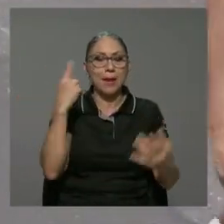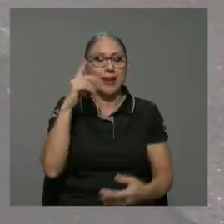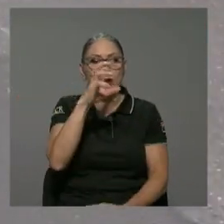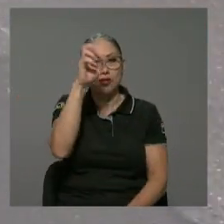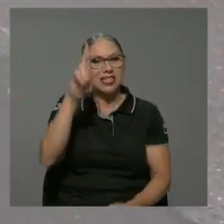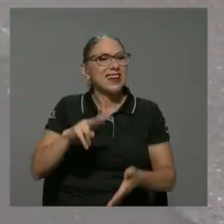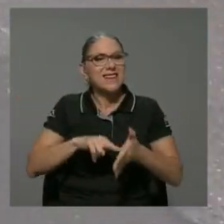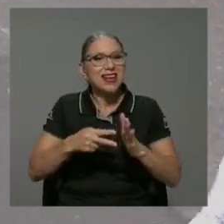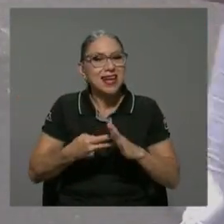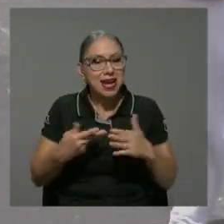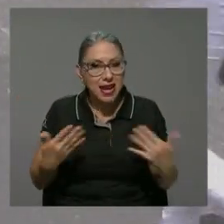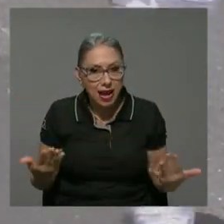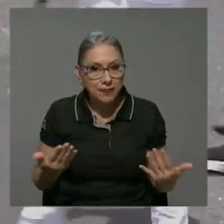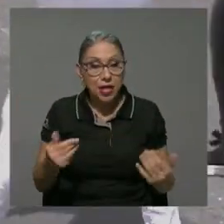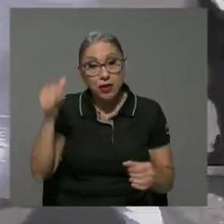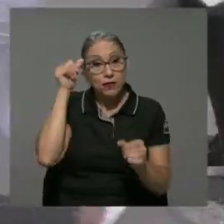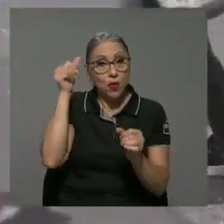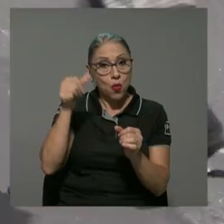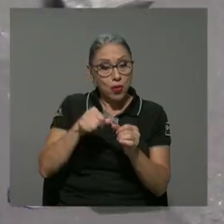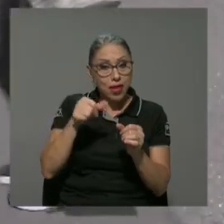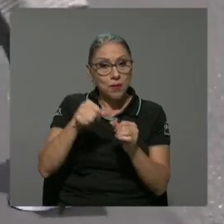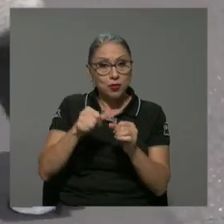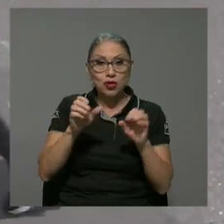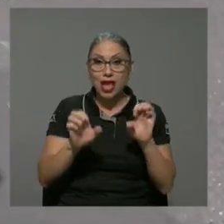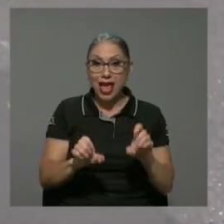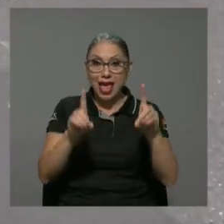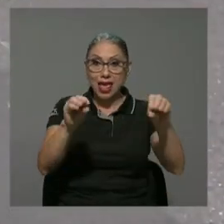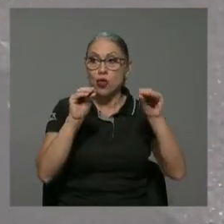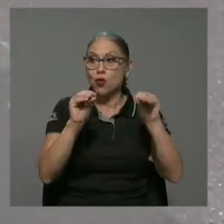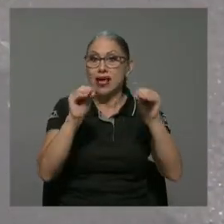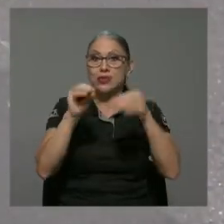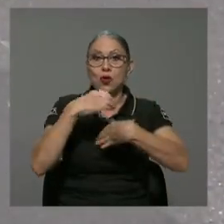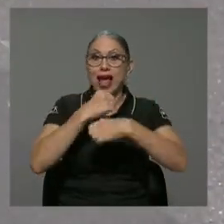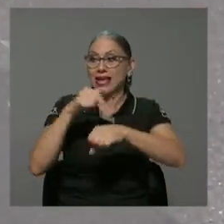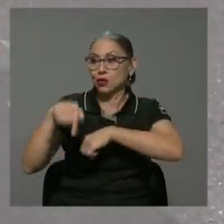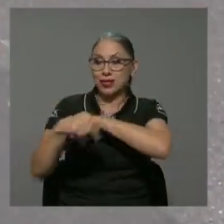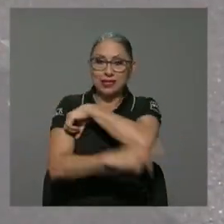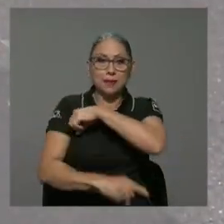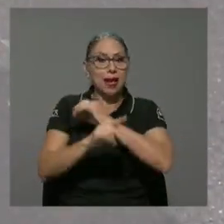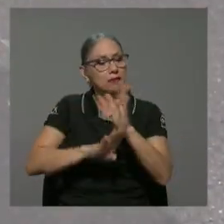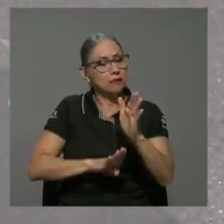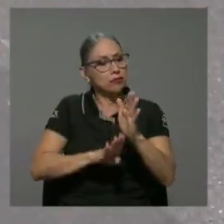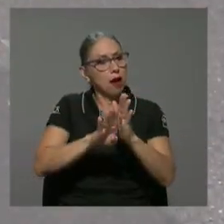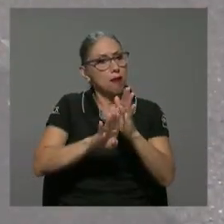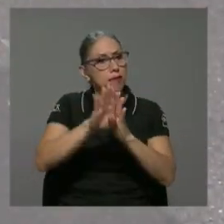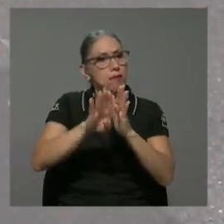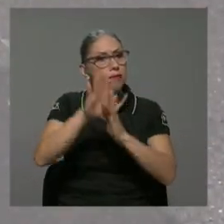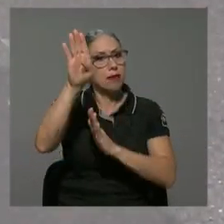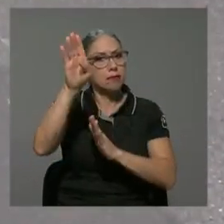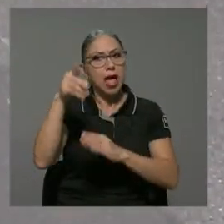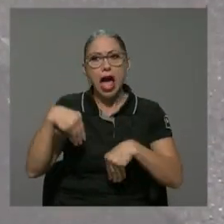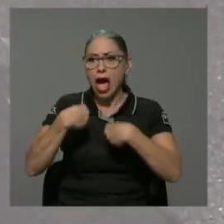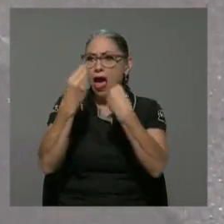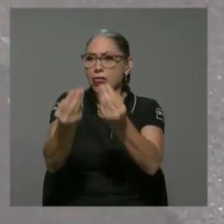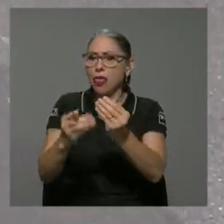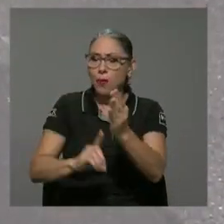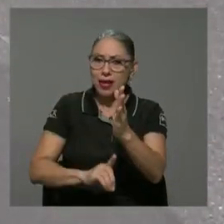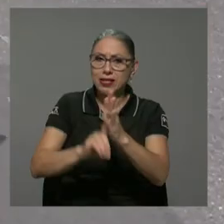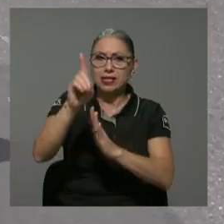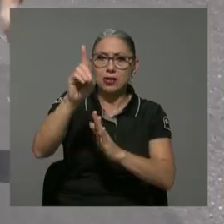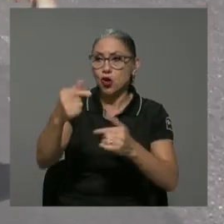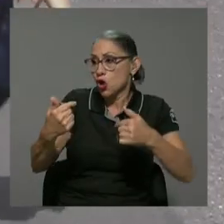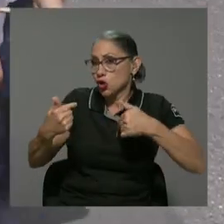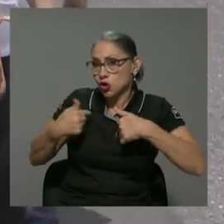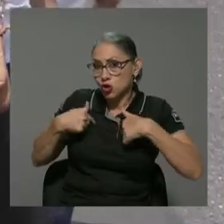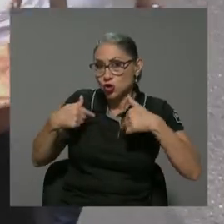Rica. Recordemos que la educación es lo que ha sacado adelante este país, lo que ha aportado en el desarrollo. Yo que estoy en una